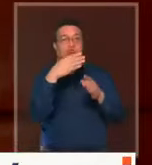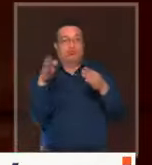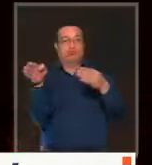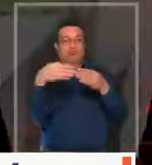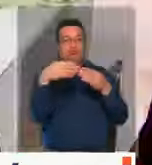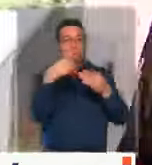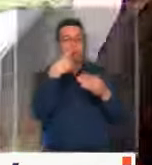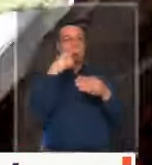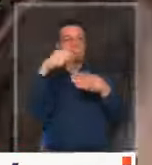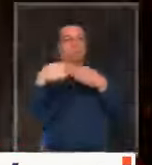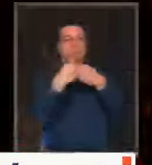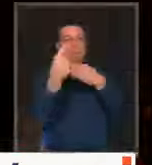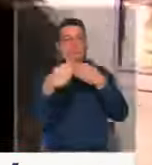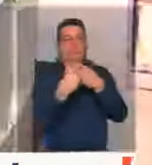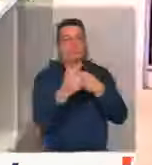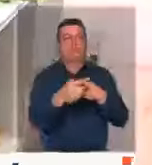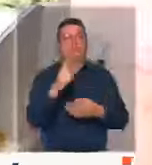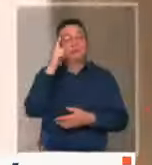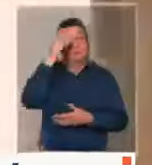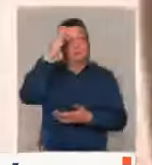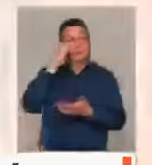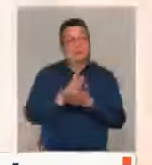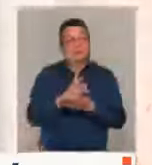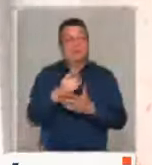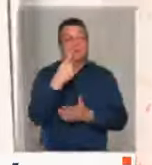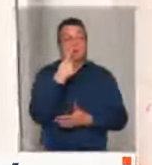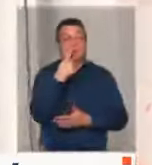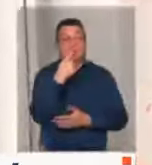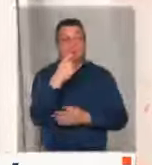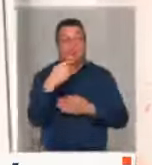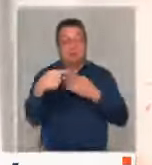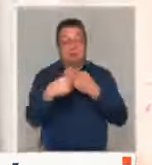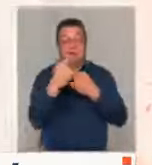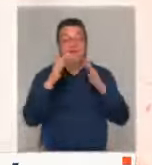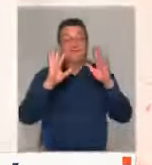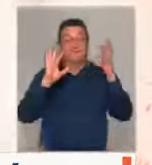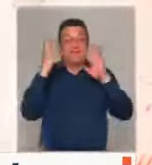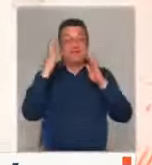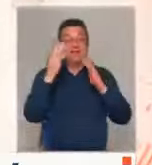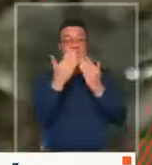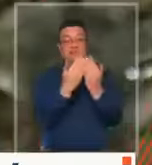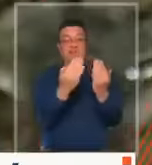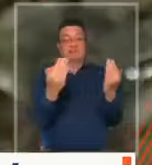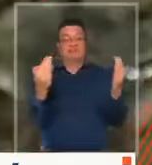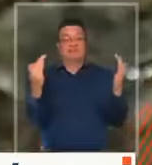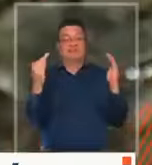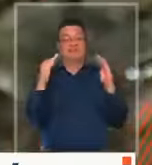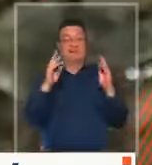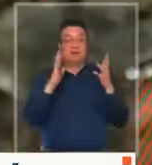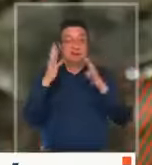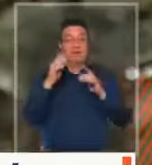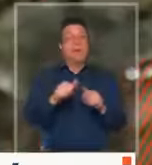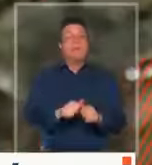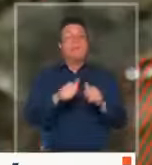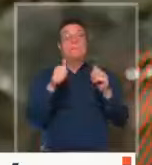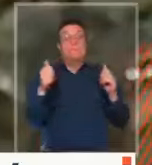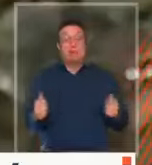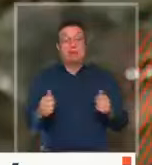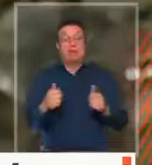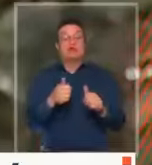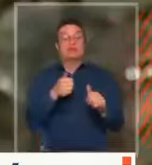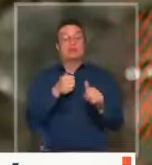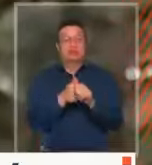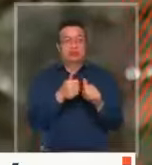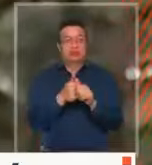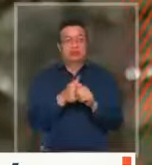educacionales. Se determinó el blindaje de todos los vidrios que rodean el jardín infantil, más el reforzamiento